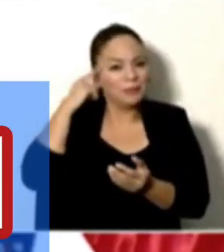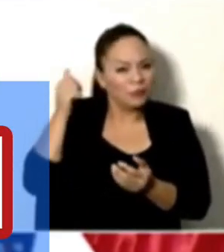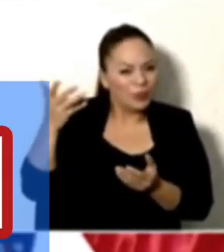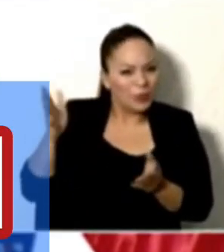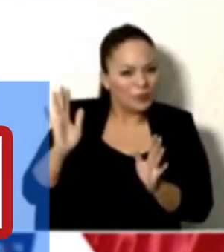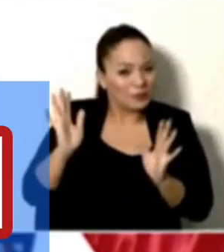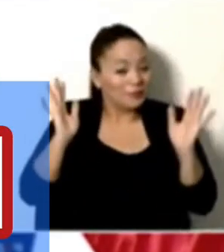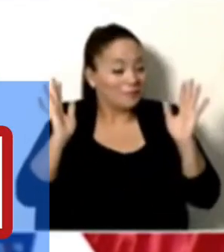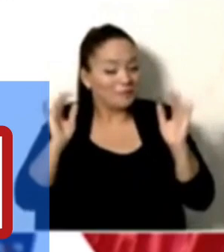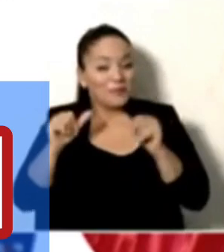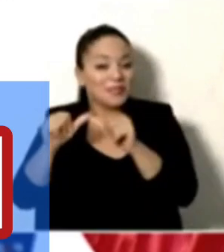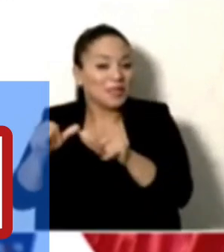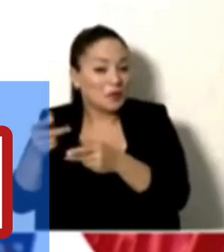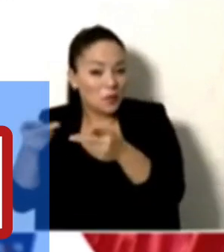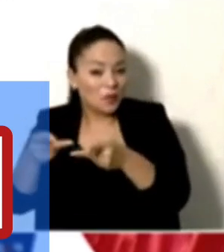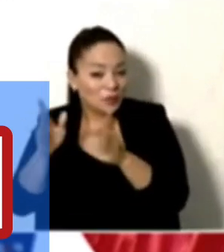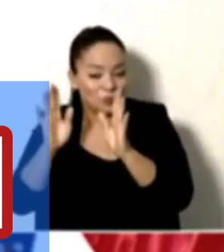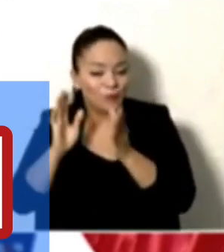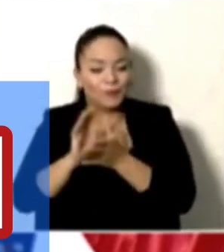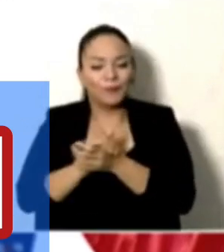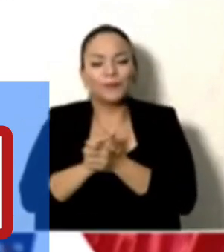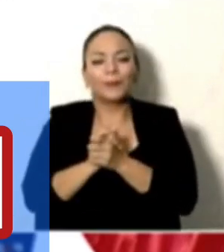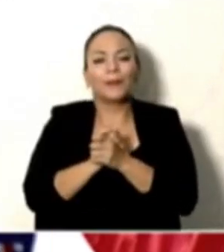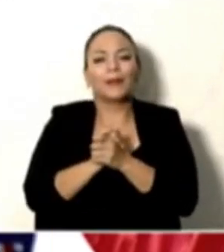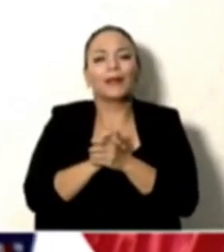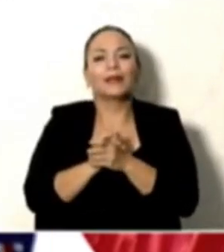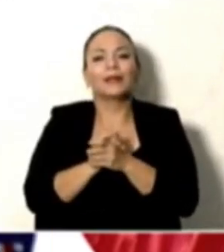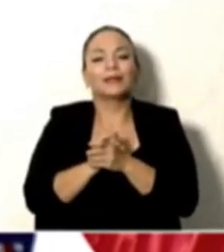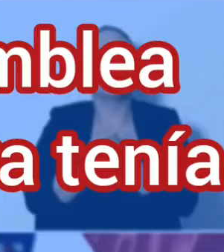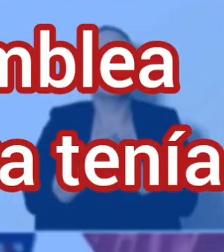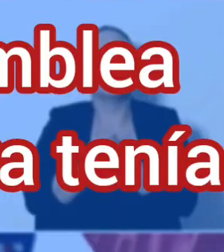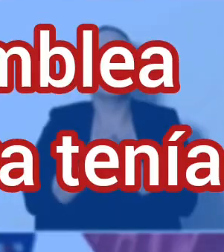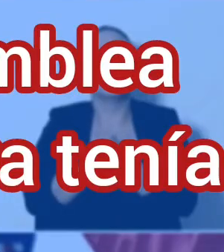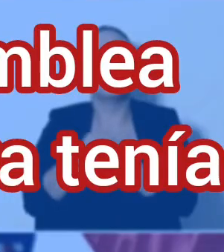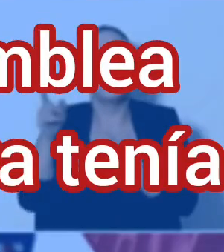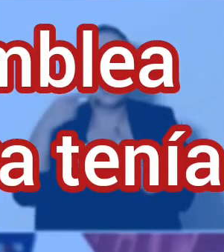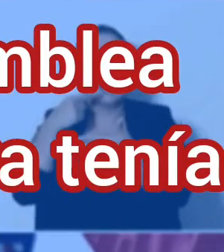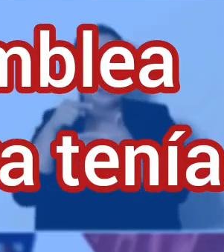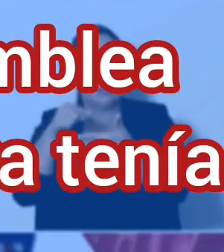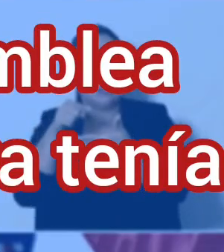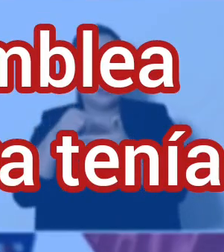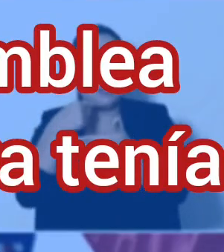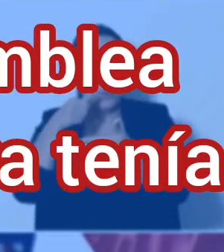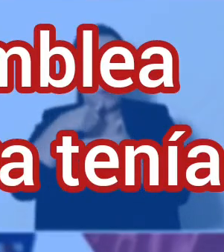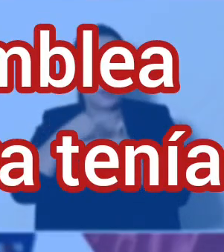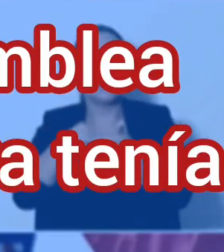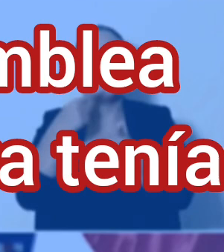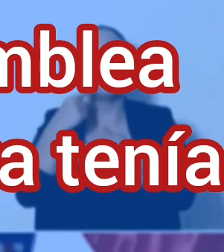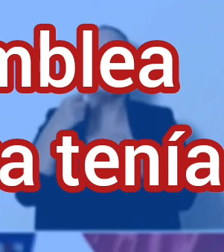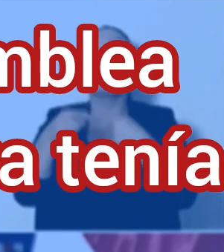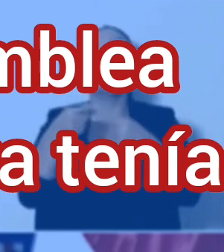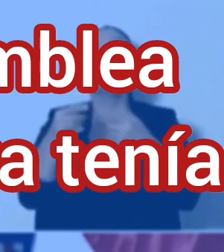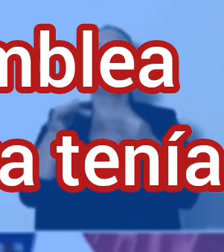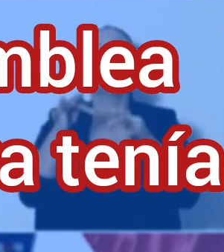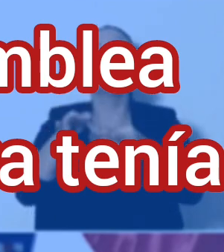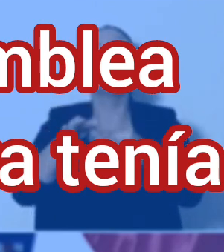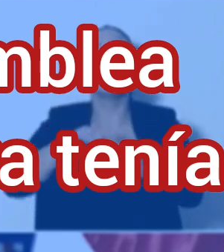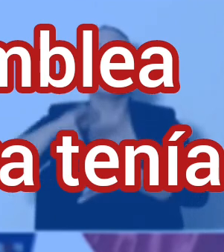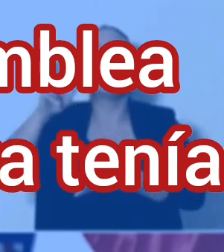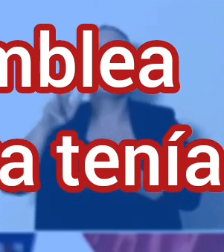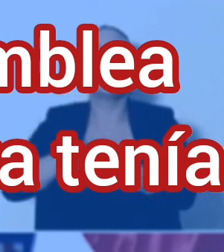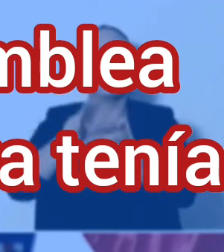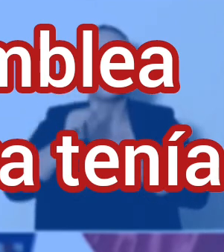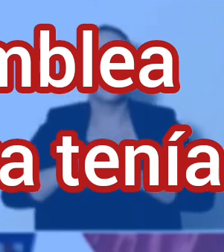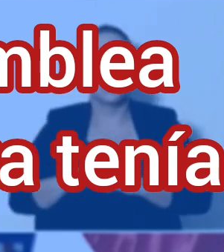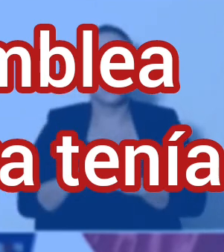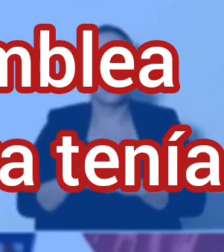callo. Y vamos a procurar la aprobación de